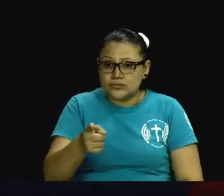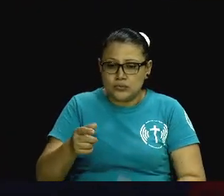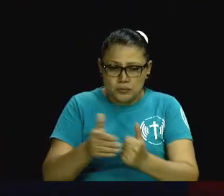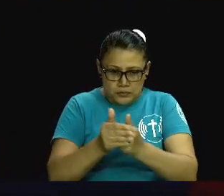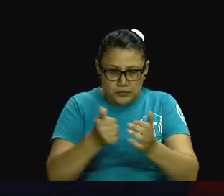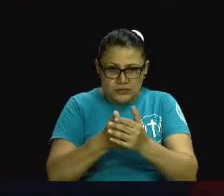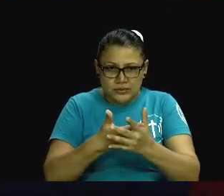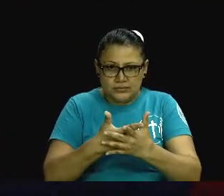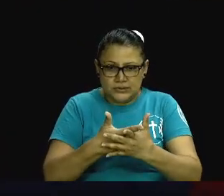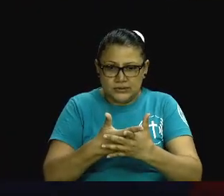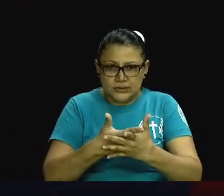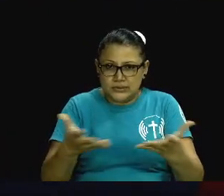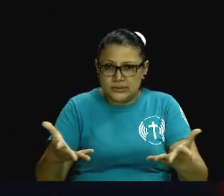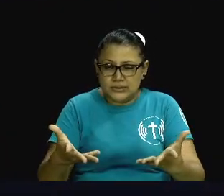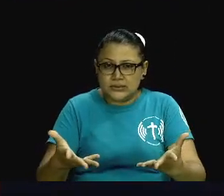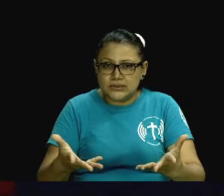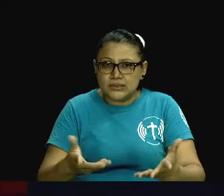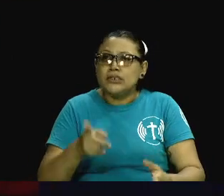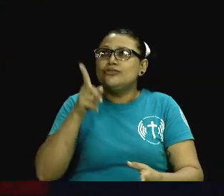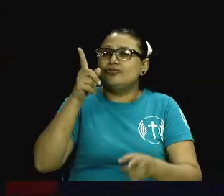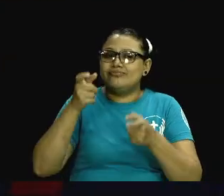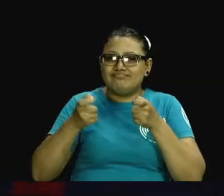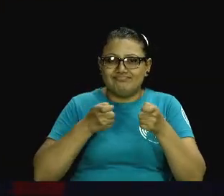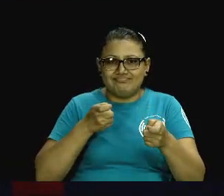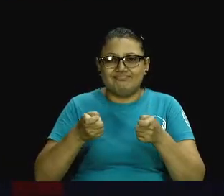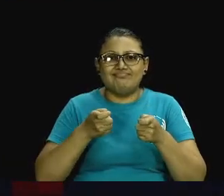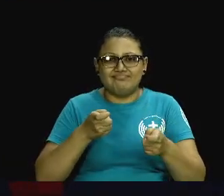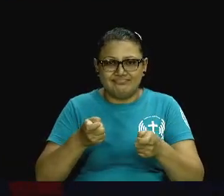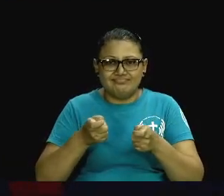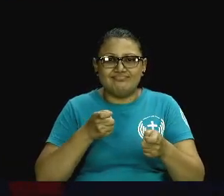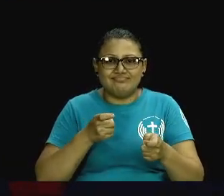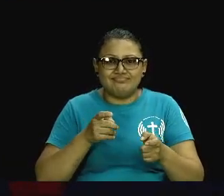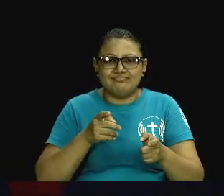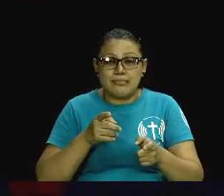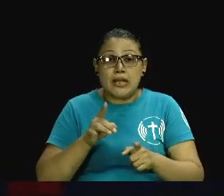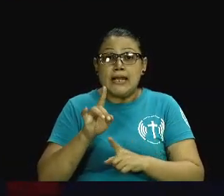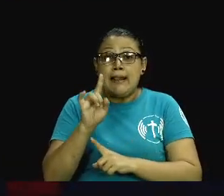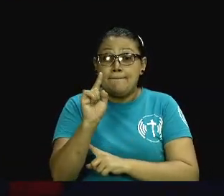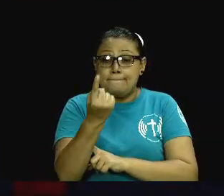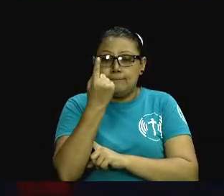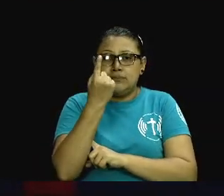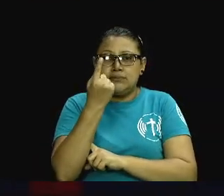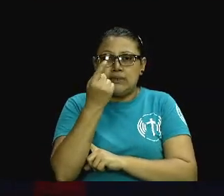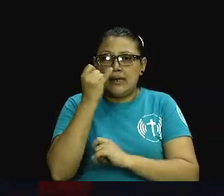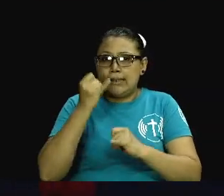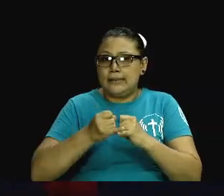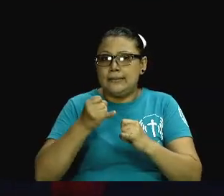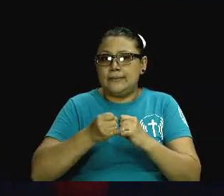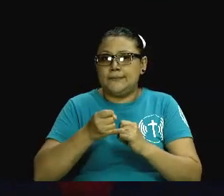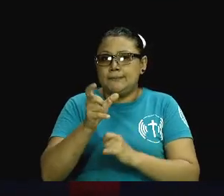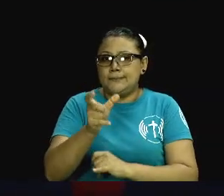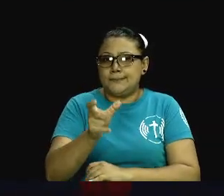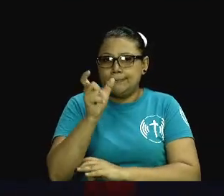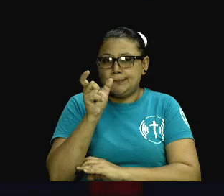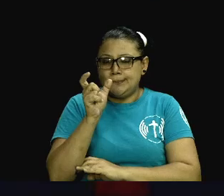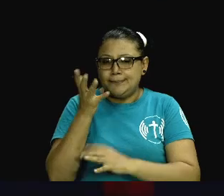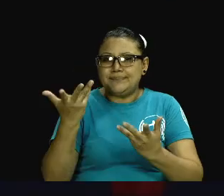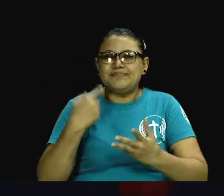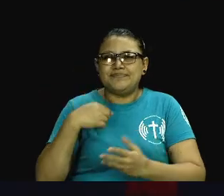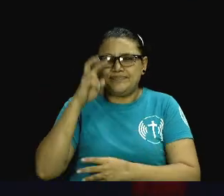dios está en control él tiene la primera y la última palabra